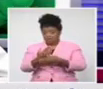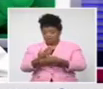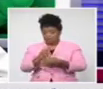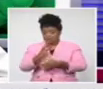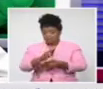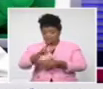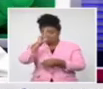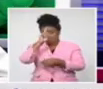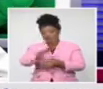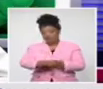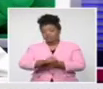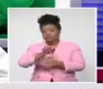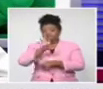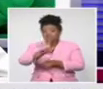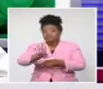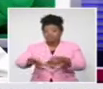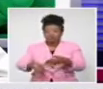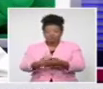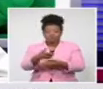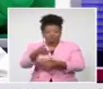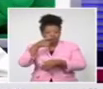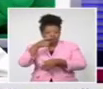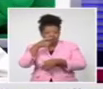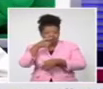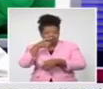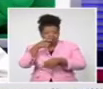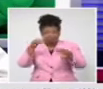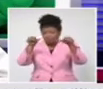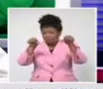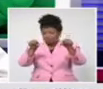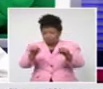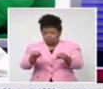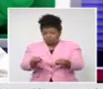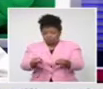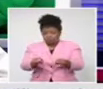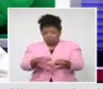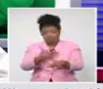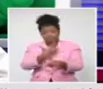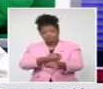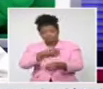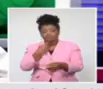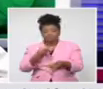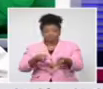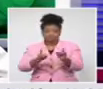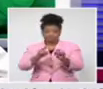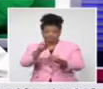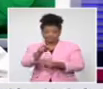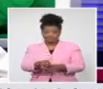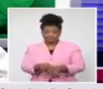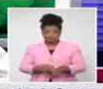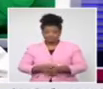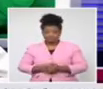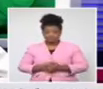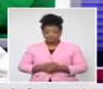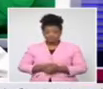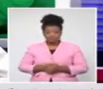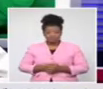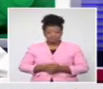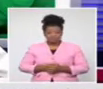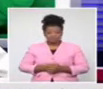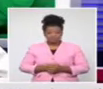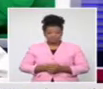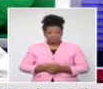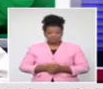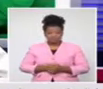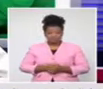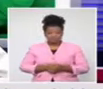en terapia intensiva, pues lamentablemente también fallece este paciente. Fallece un paciente de